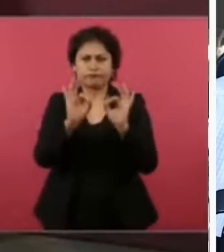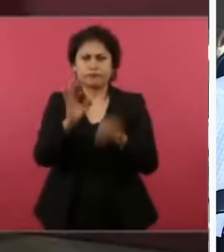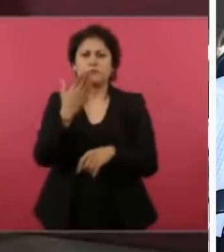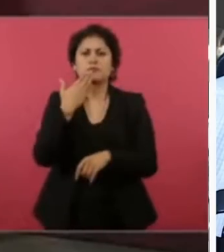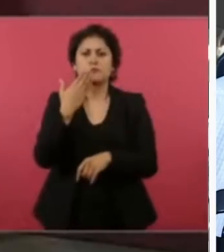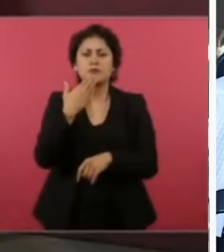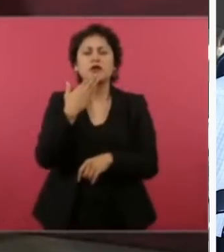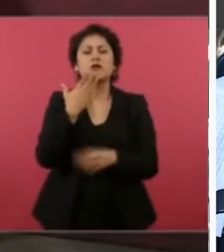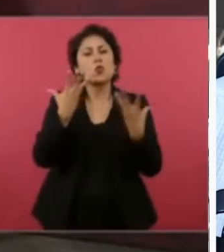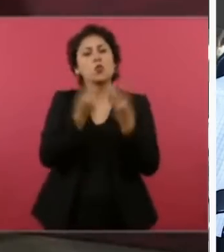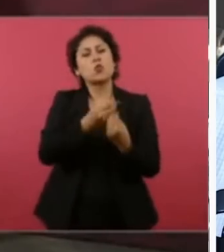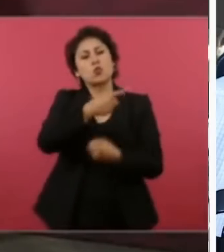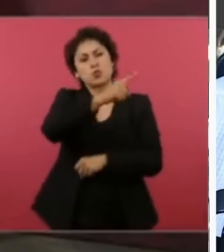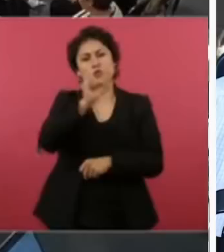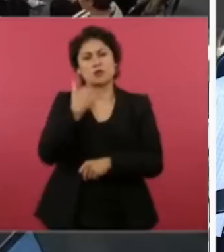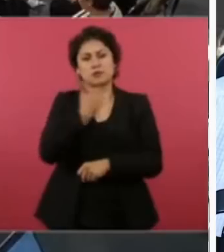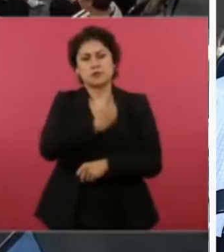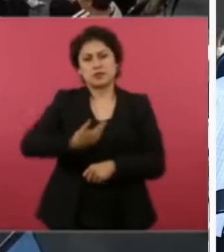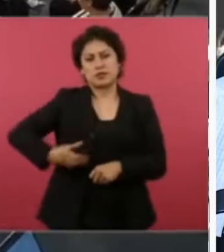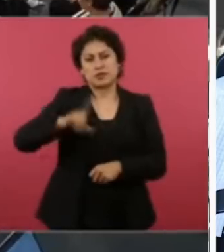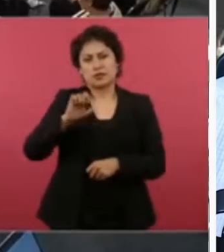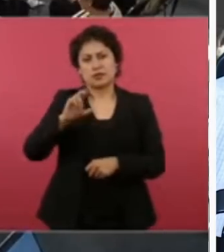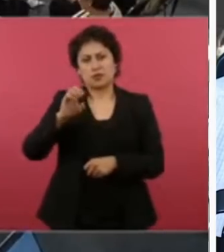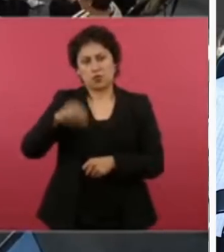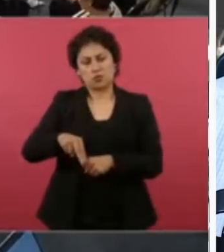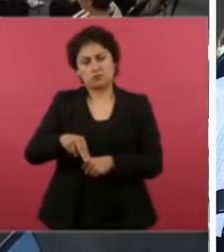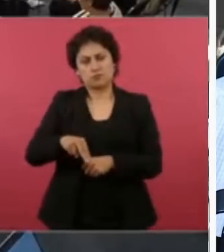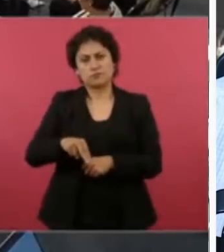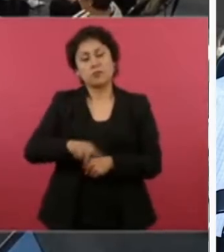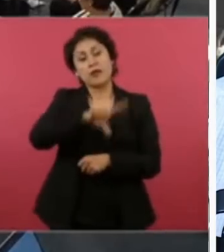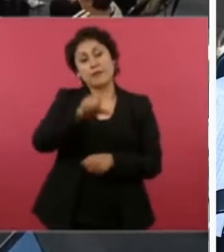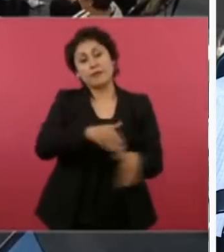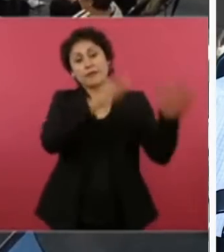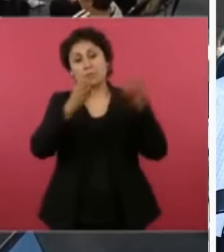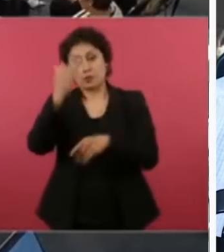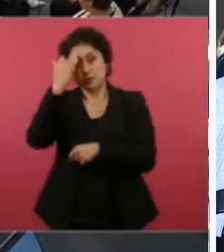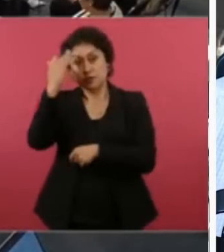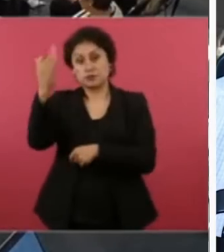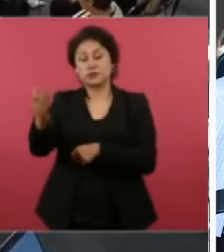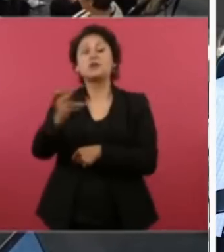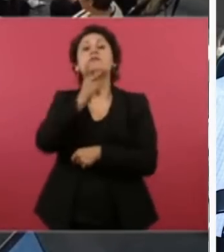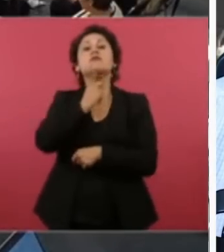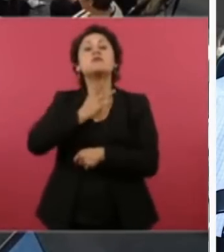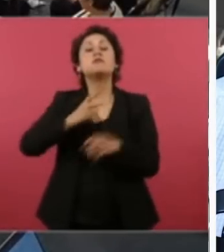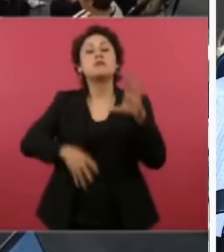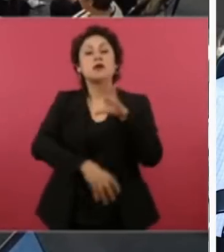el prócer republicano Abraham Lincoln. Posteriormente, cuando la expropiación petrolera, el presidente demócrata